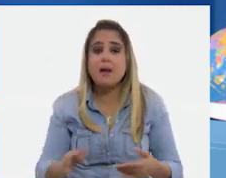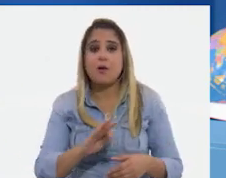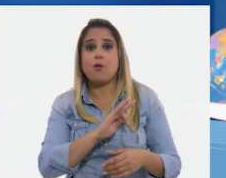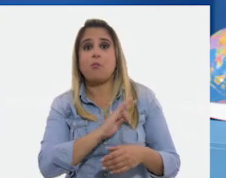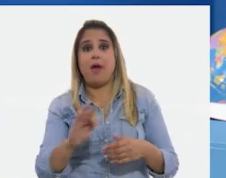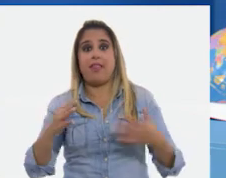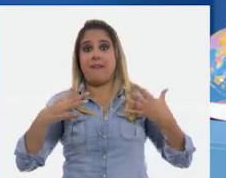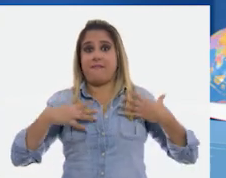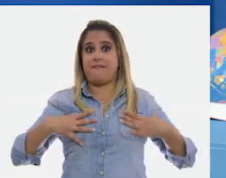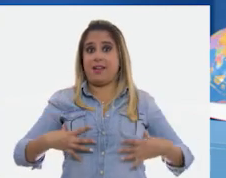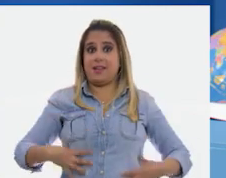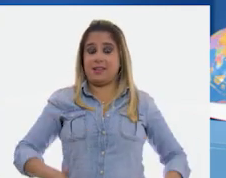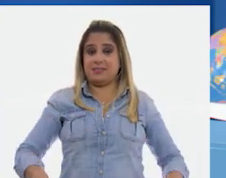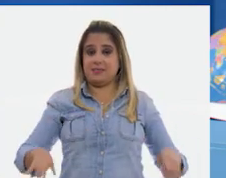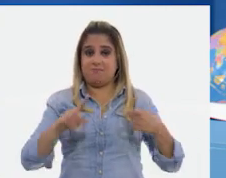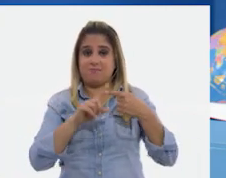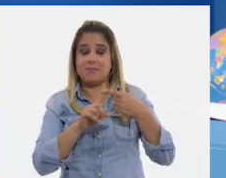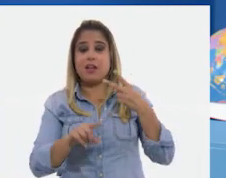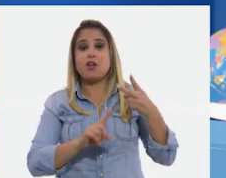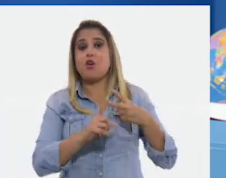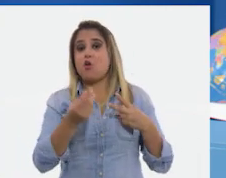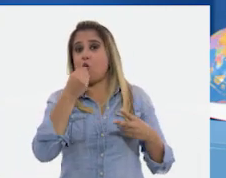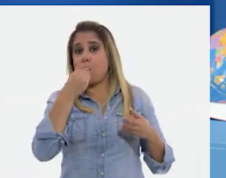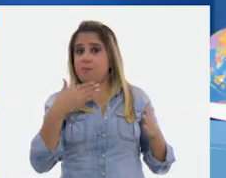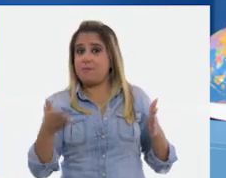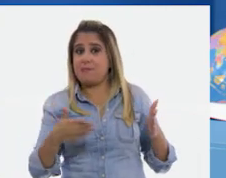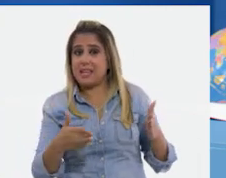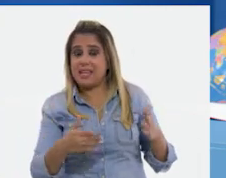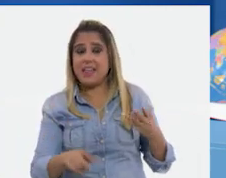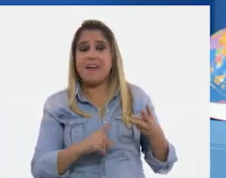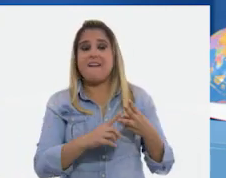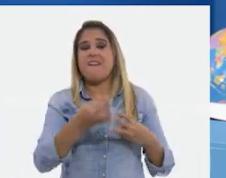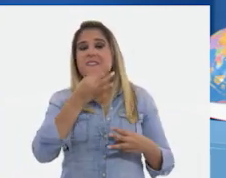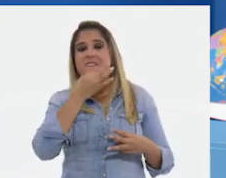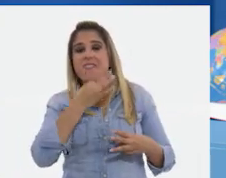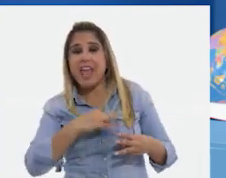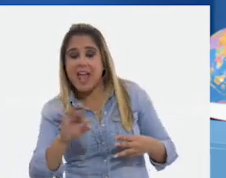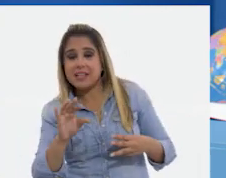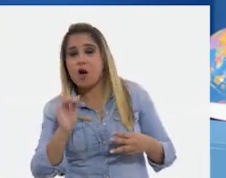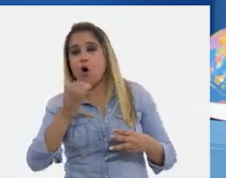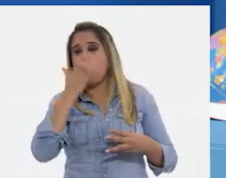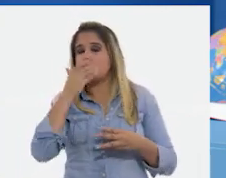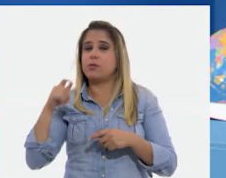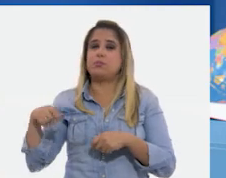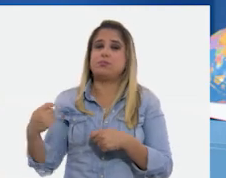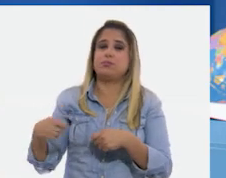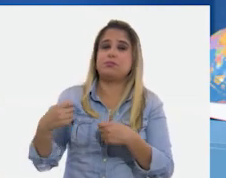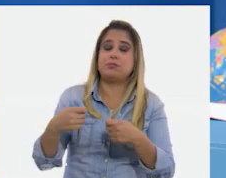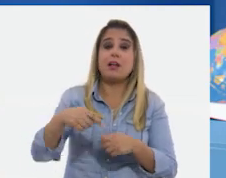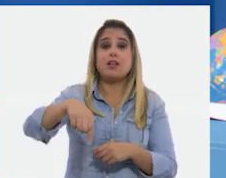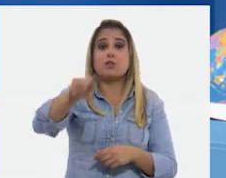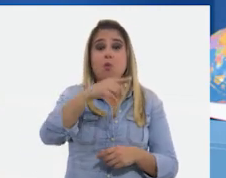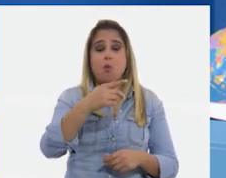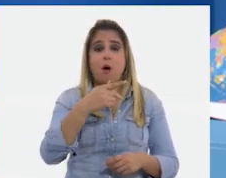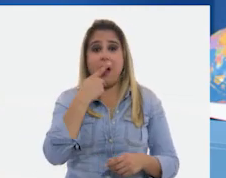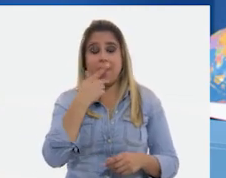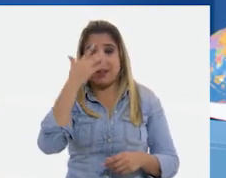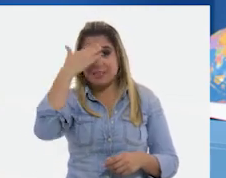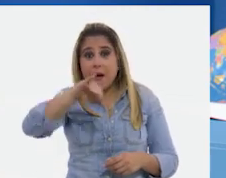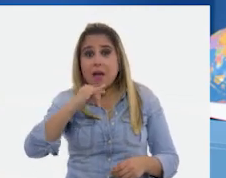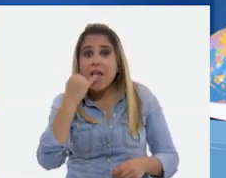una vestimenta, una comida, una fiesta o tradición. Si hablan alguna lengua